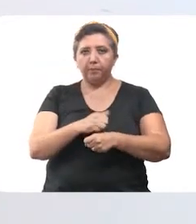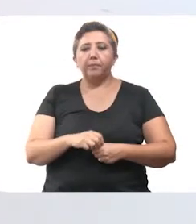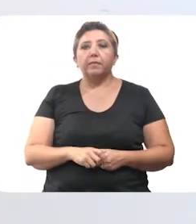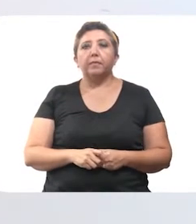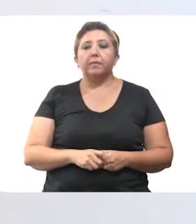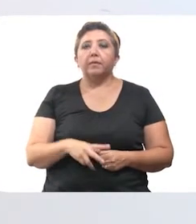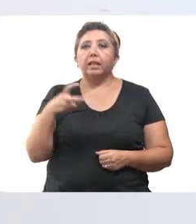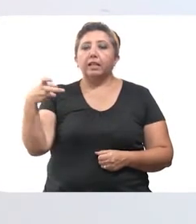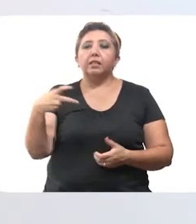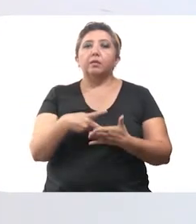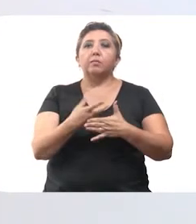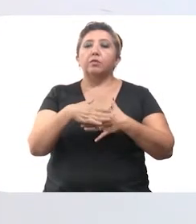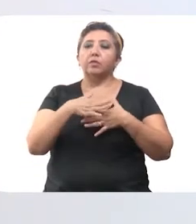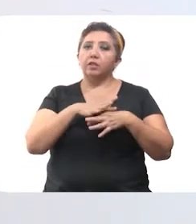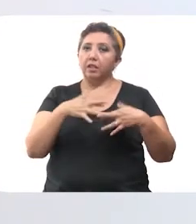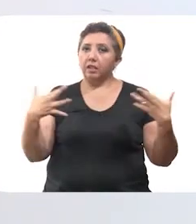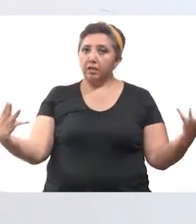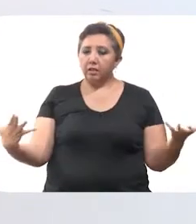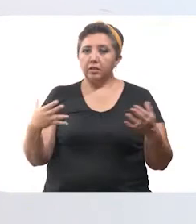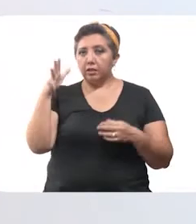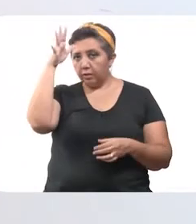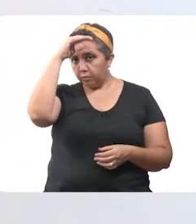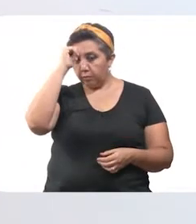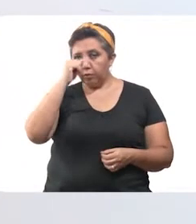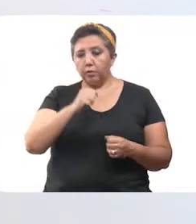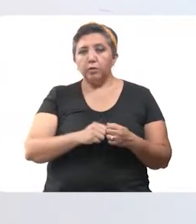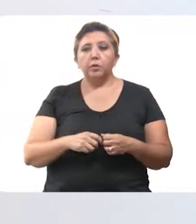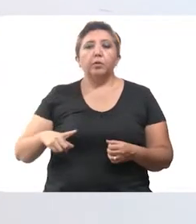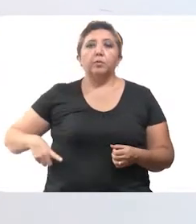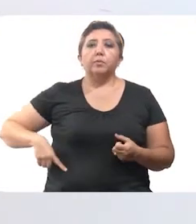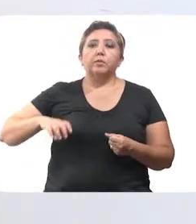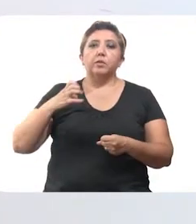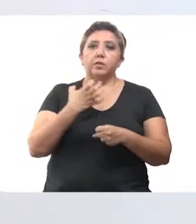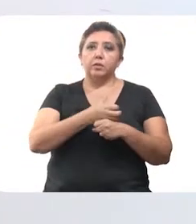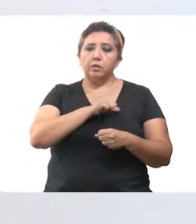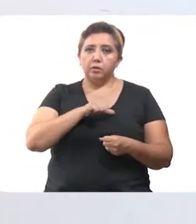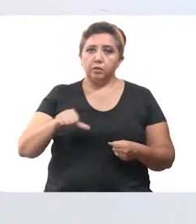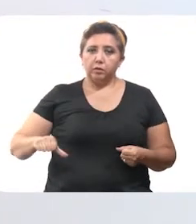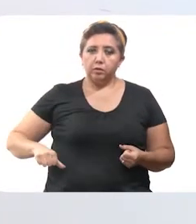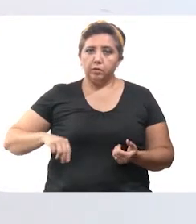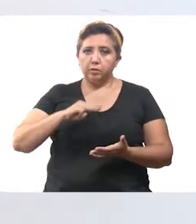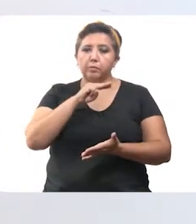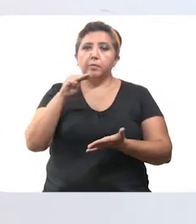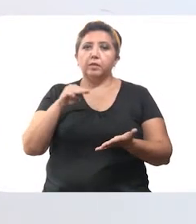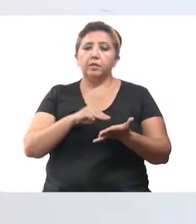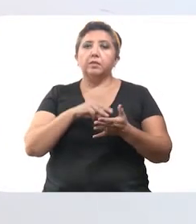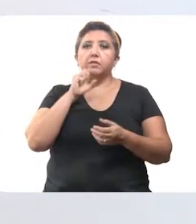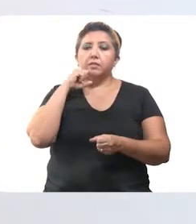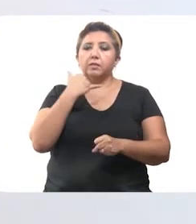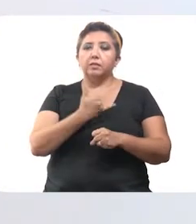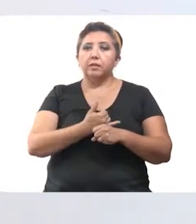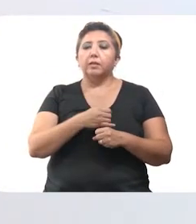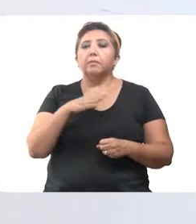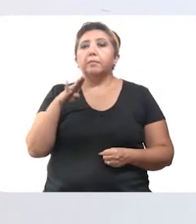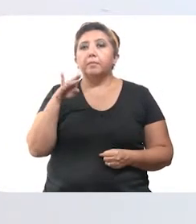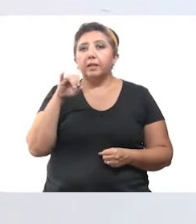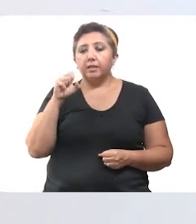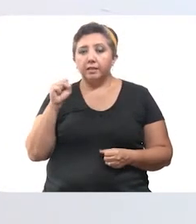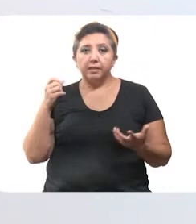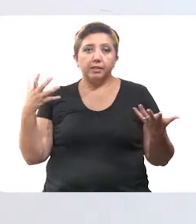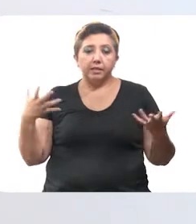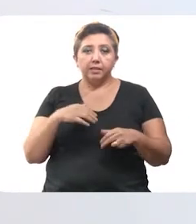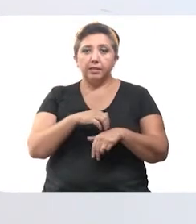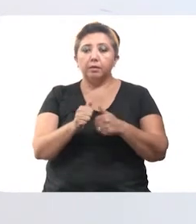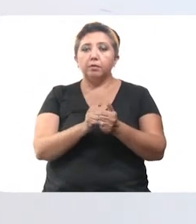años. Este proceso se realiza de manera coordinada con el Gobierno del Estado, el Ayuntamiento de Mérida y la Secretaría de Bienestar, y se